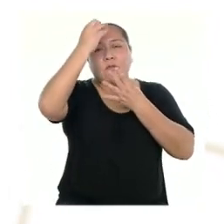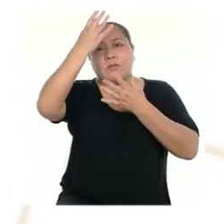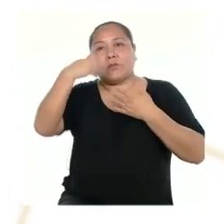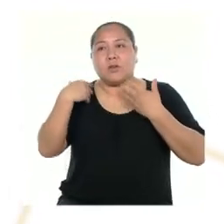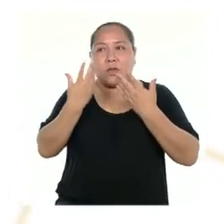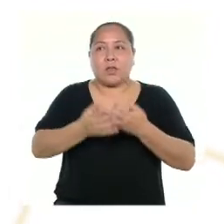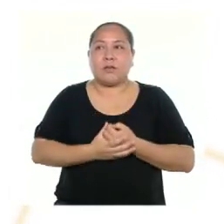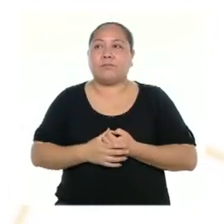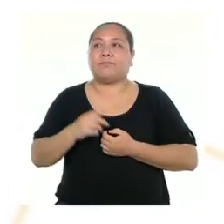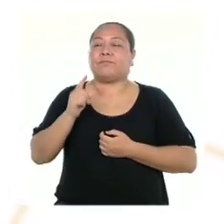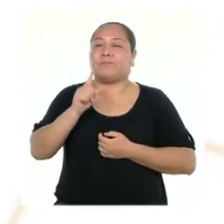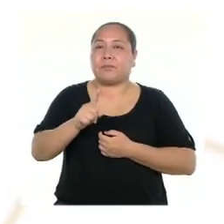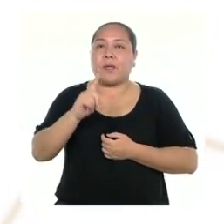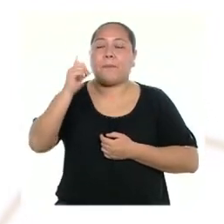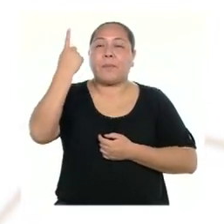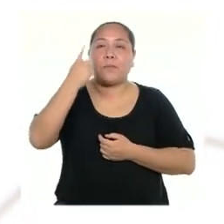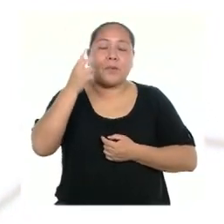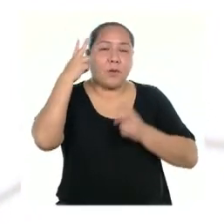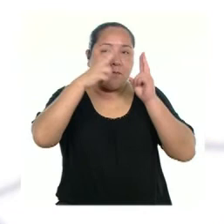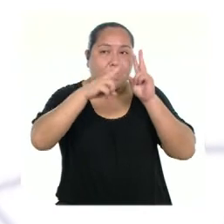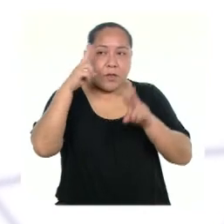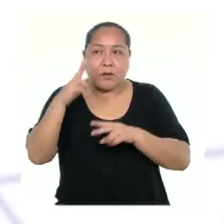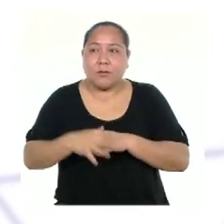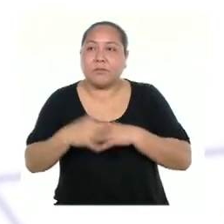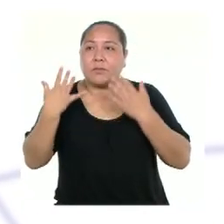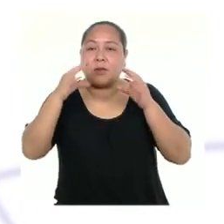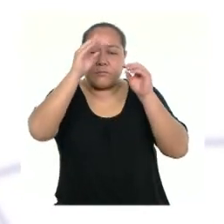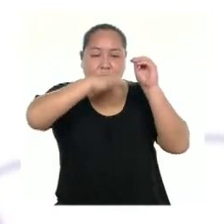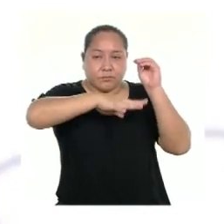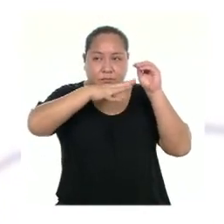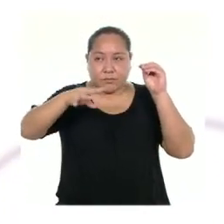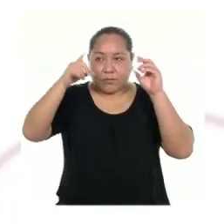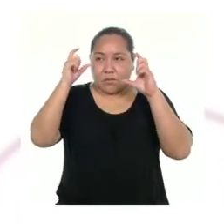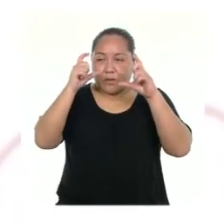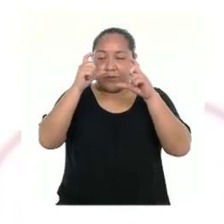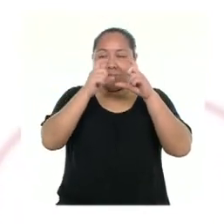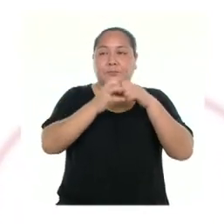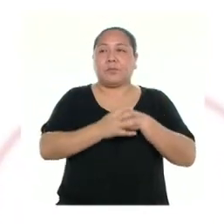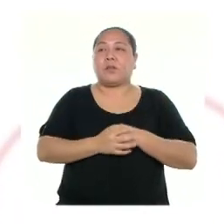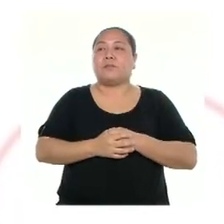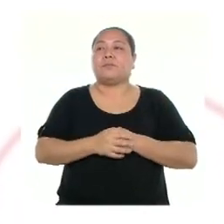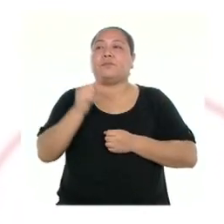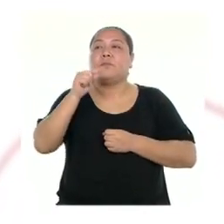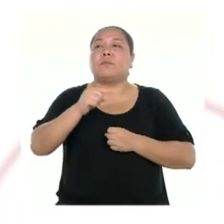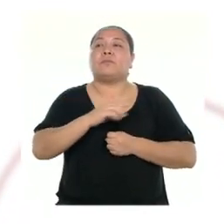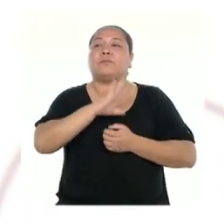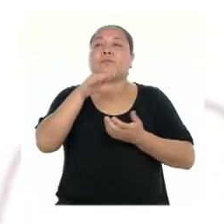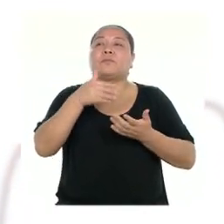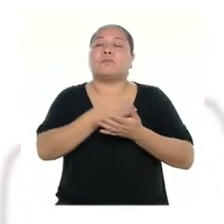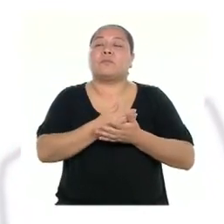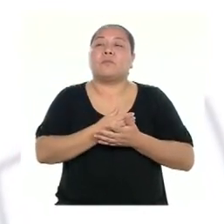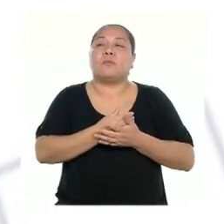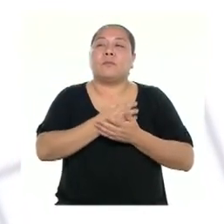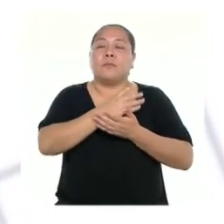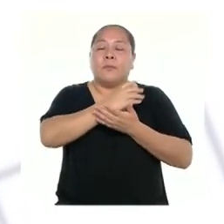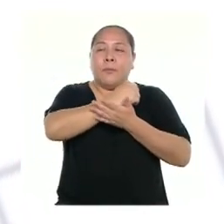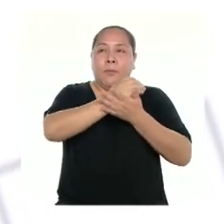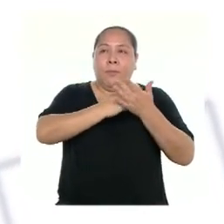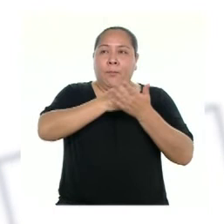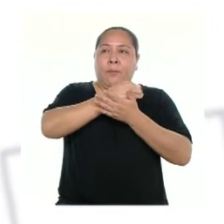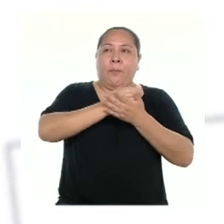¿no? Primero, observa. Hemos marcado en esta cuadrícula la superficie según la